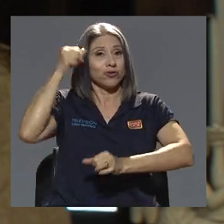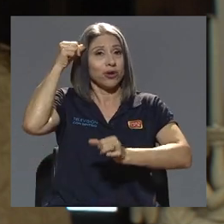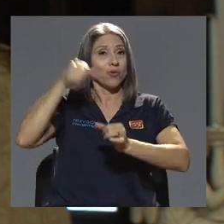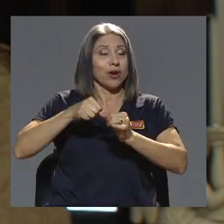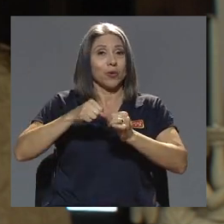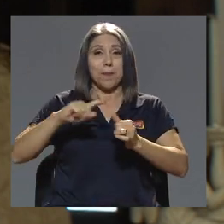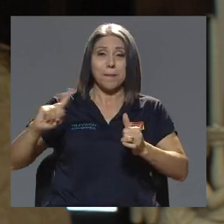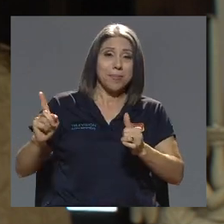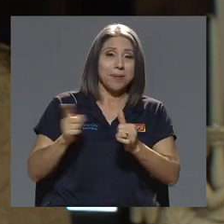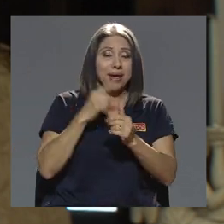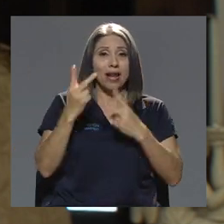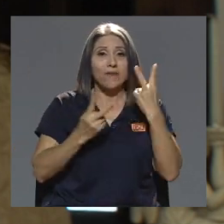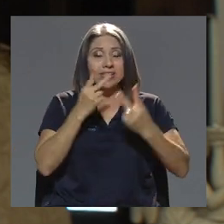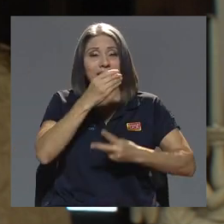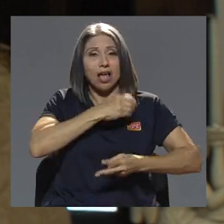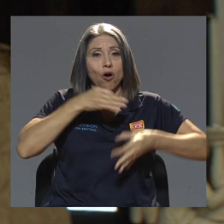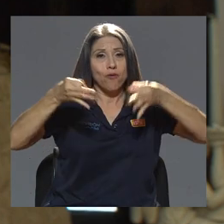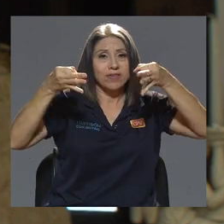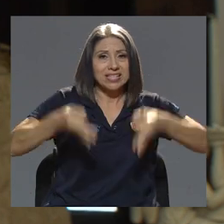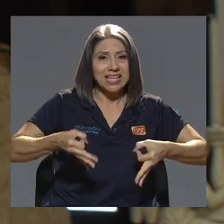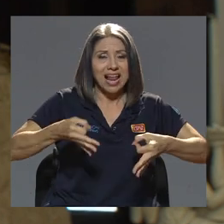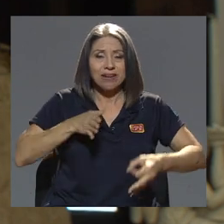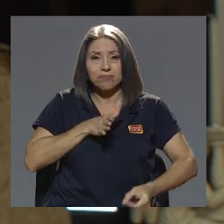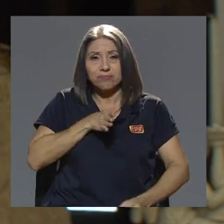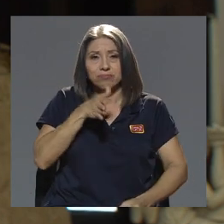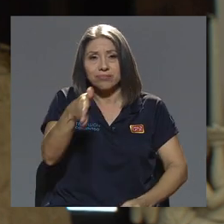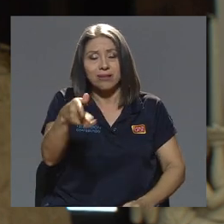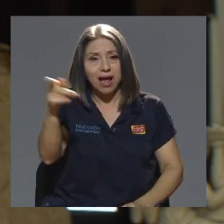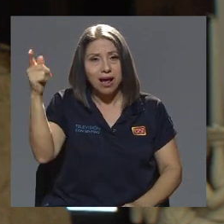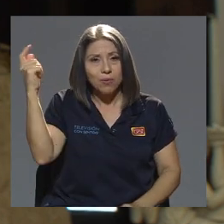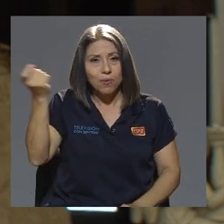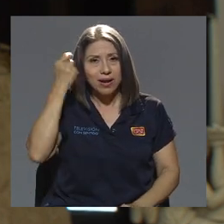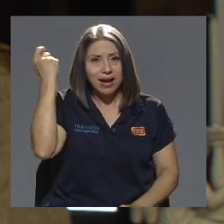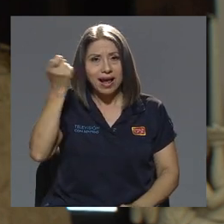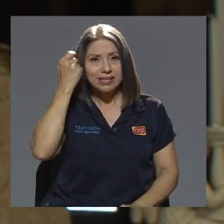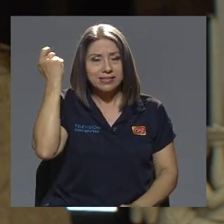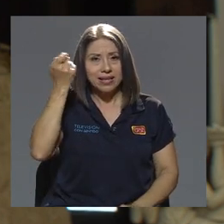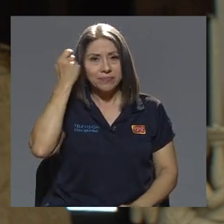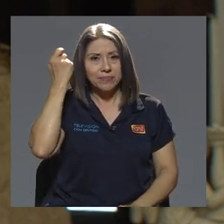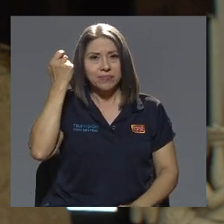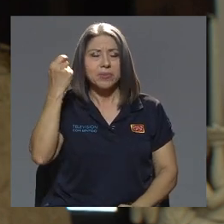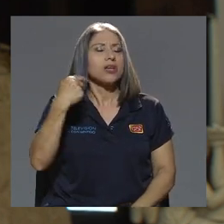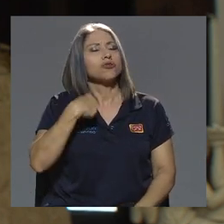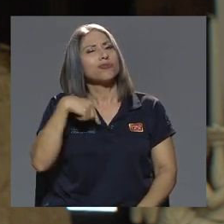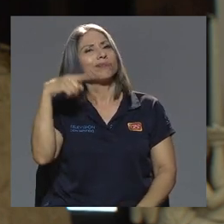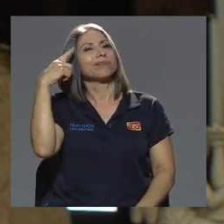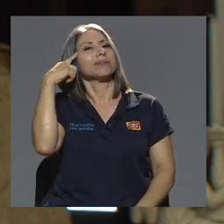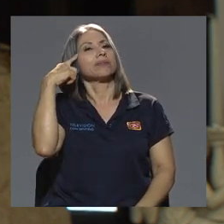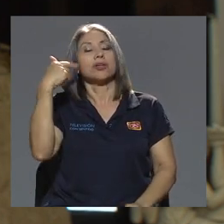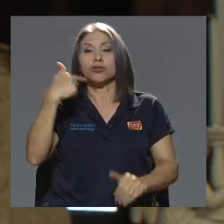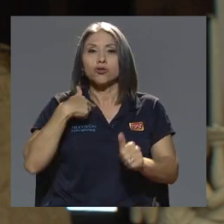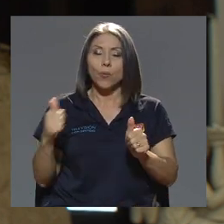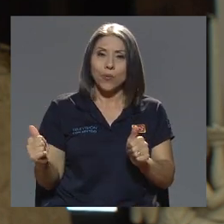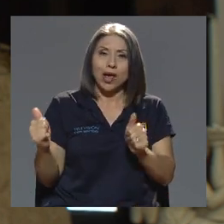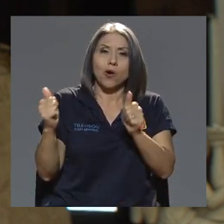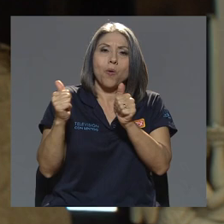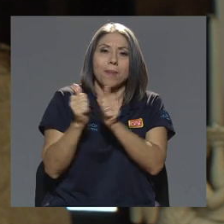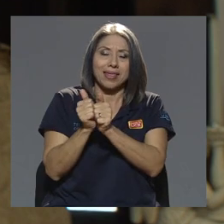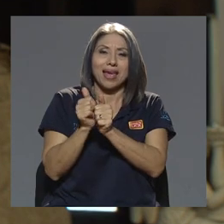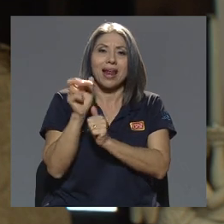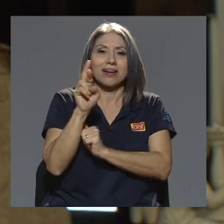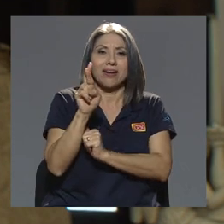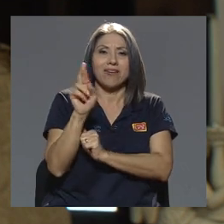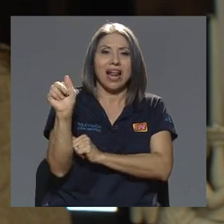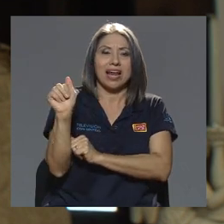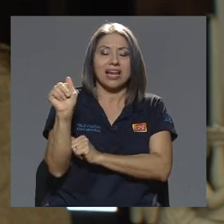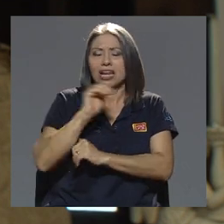Guanacaste. Y a partir de ahí, yo dije, yo voy a acompañar a Rafael Ángel a todas las